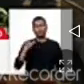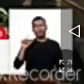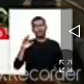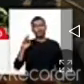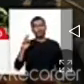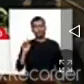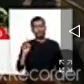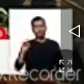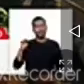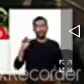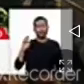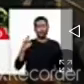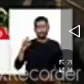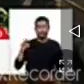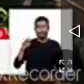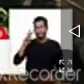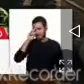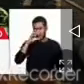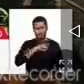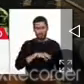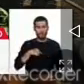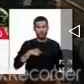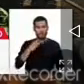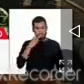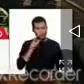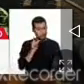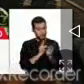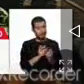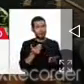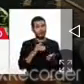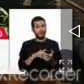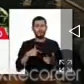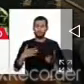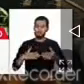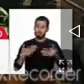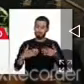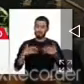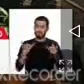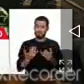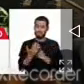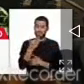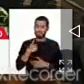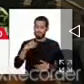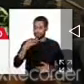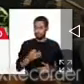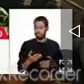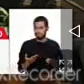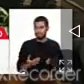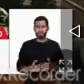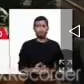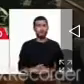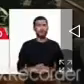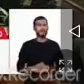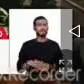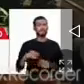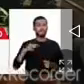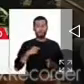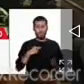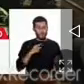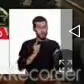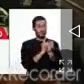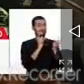de Perú y de Chile respectivamente, que me dio mucho gusto verlos hoy, esta mañana. La verdad es que, como cuando uno se